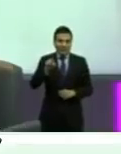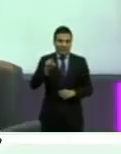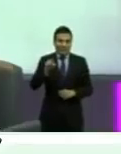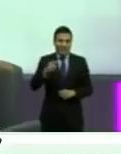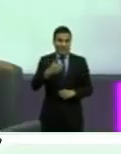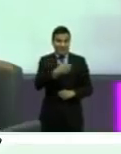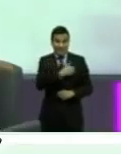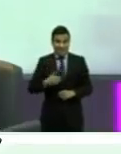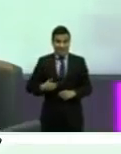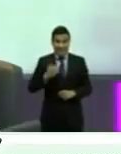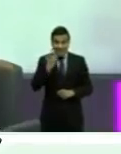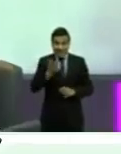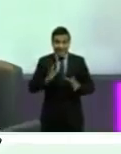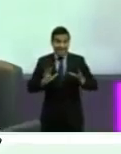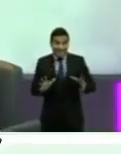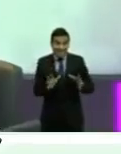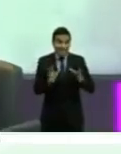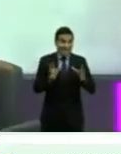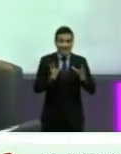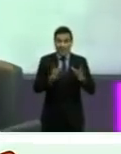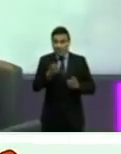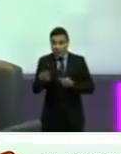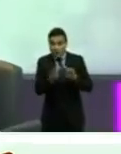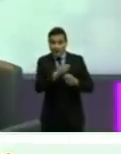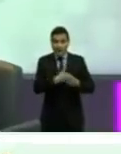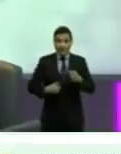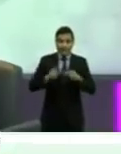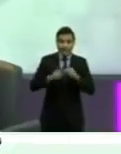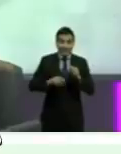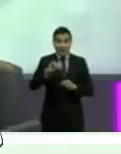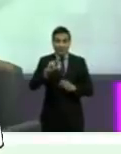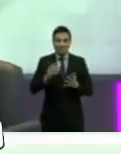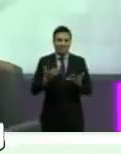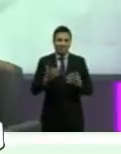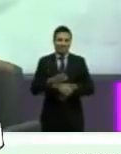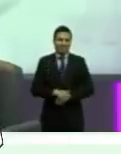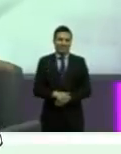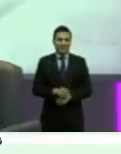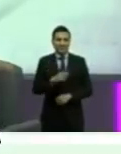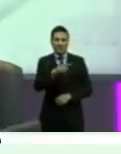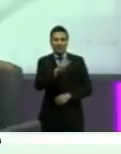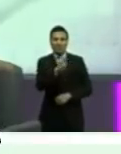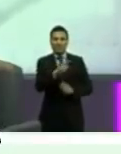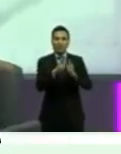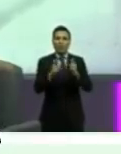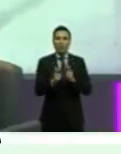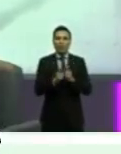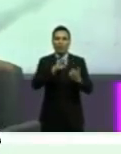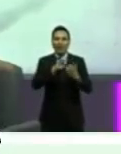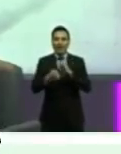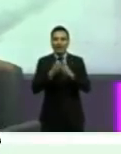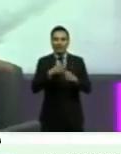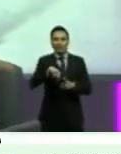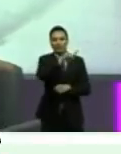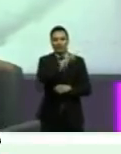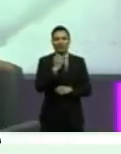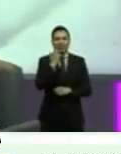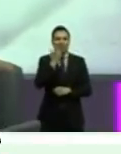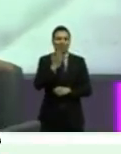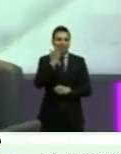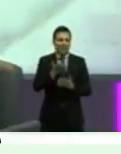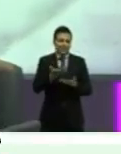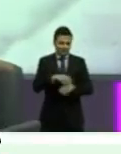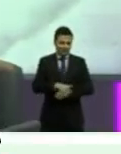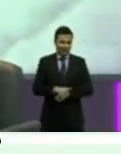en este momento. Inclusive la propia oposición, que yo más bien le llamo simulación. Nosotros vamos verdaderamente